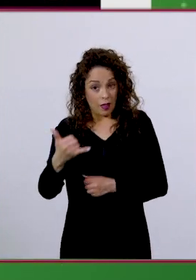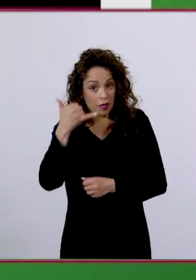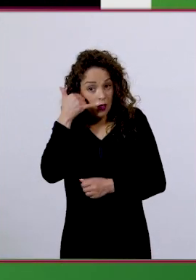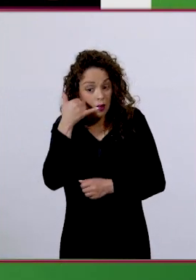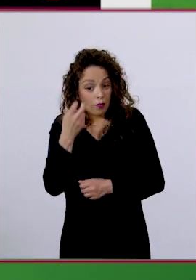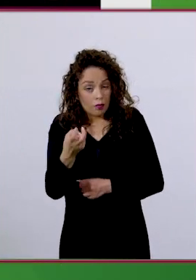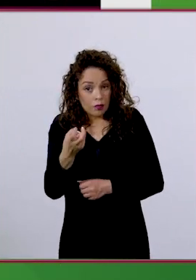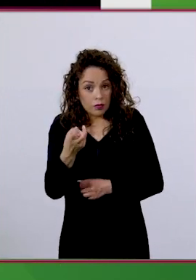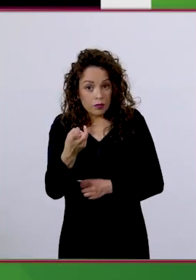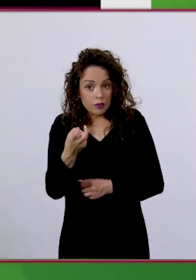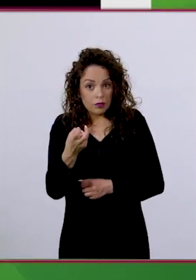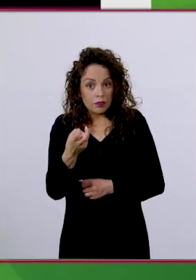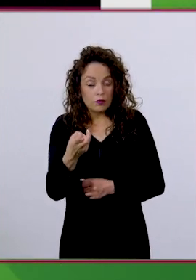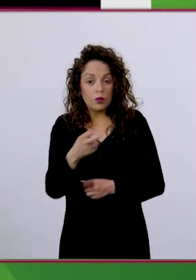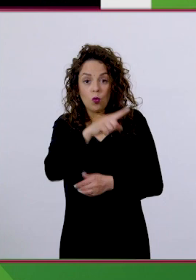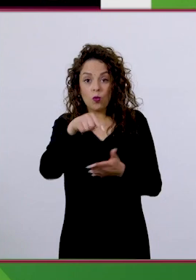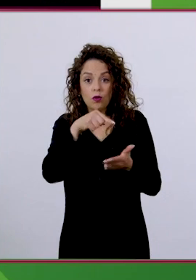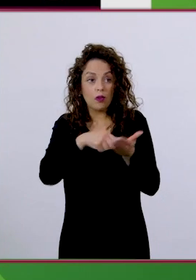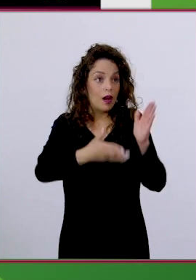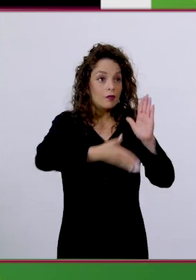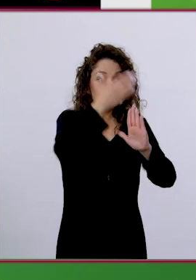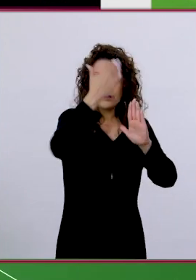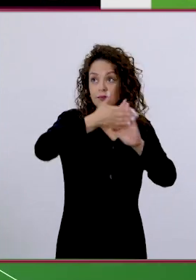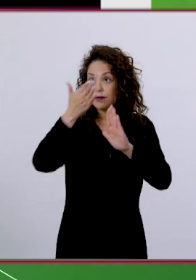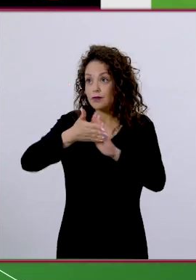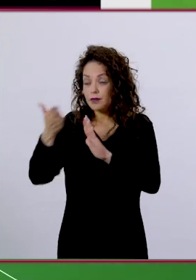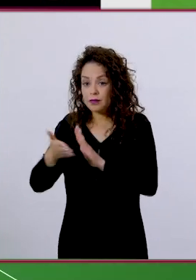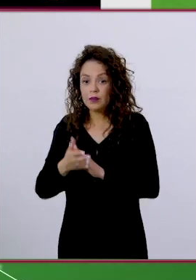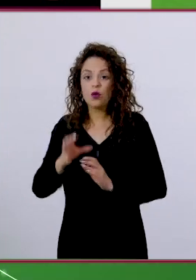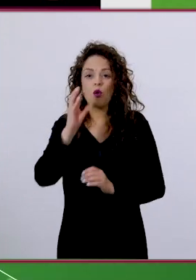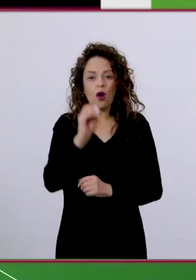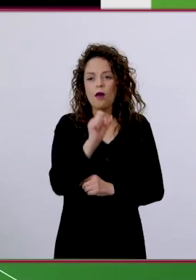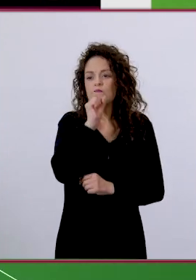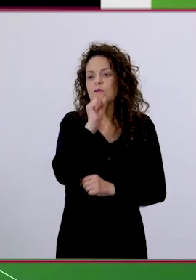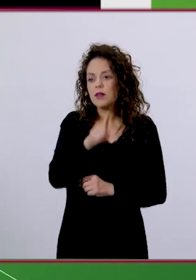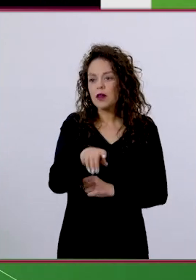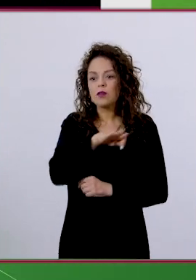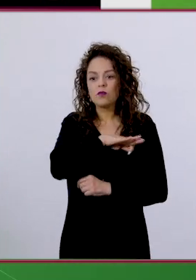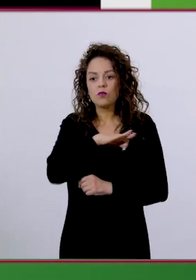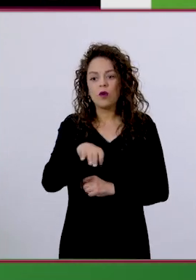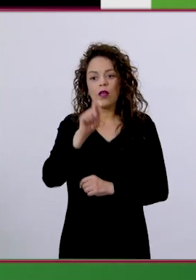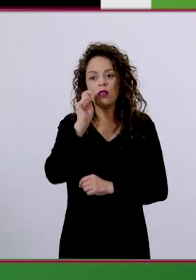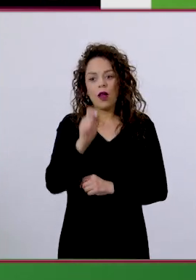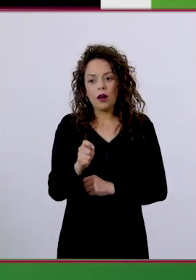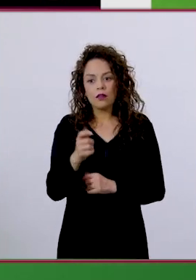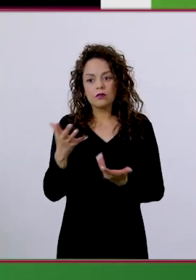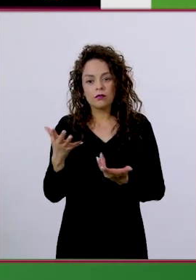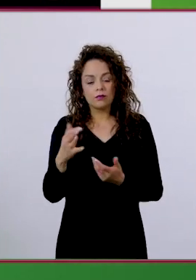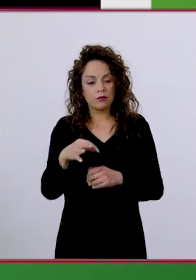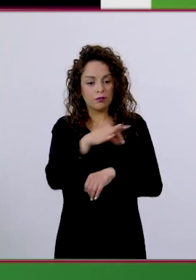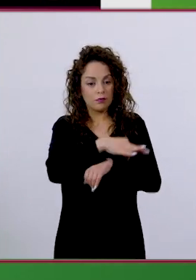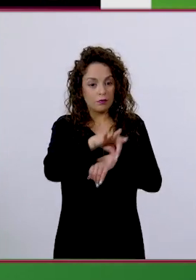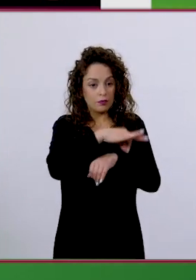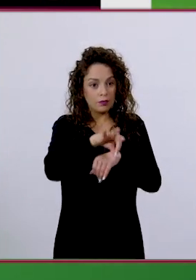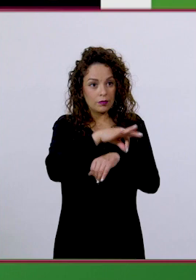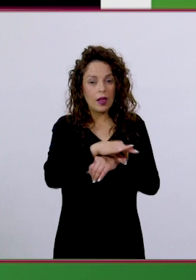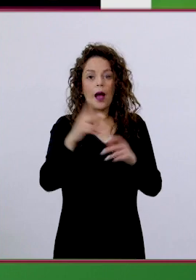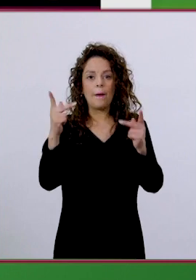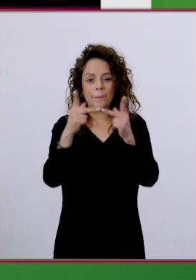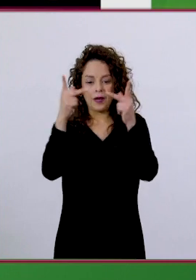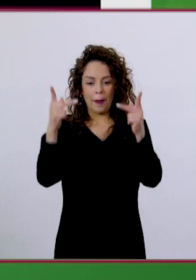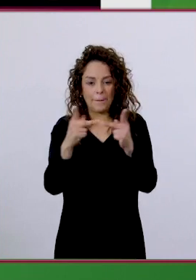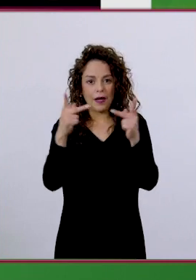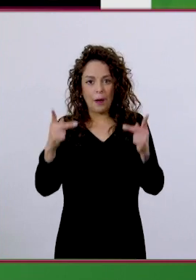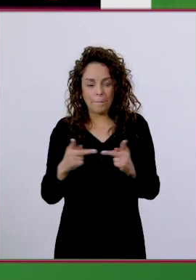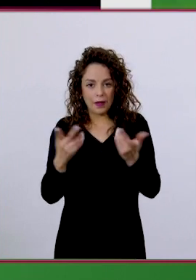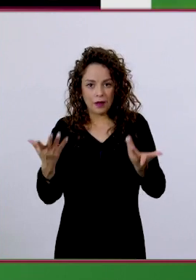momento en la obra, no sé, podían también incluso empatar, ¿no? Un detalle arquitectónico que tuvieran o que